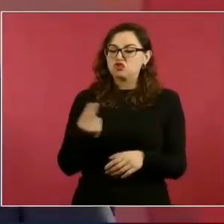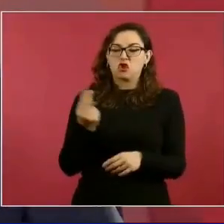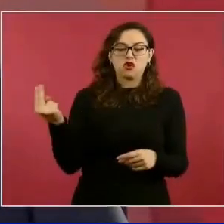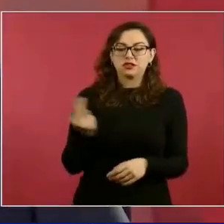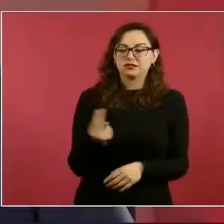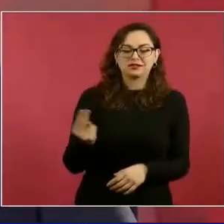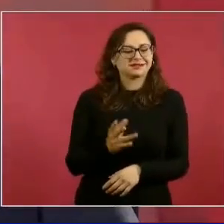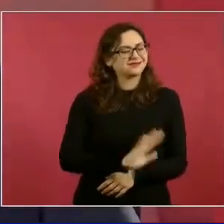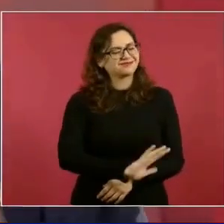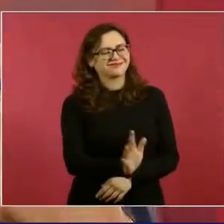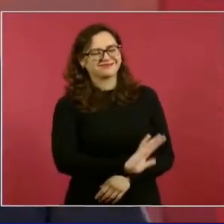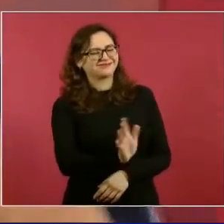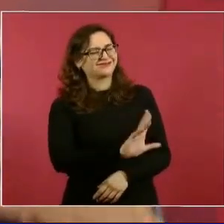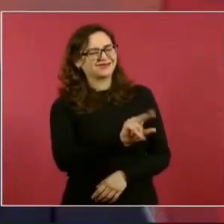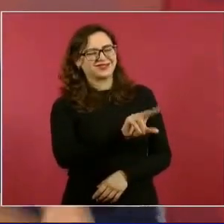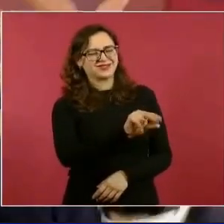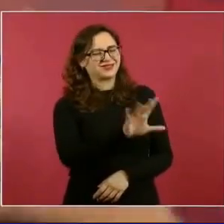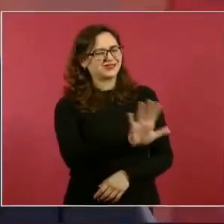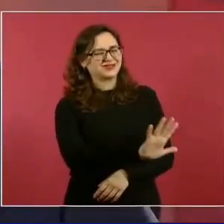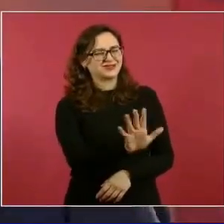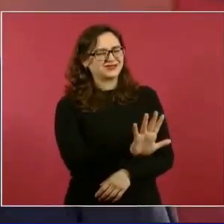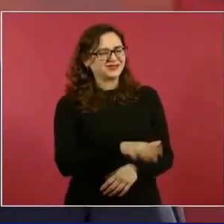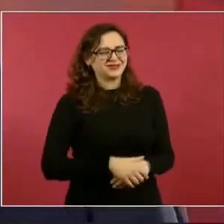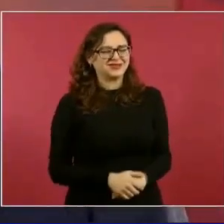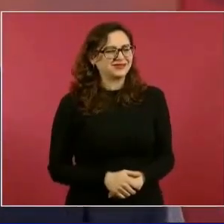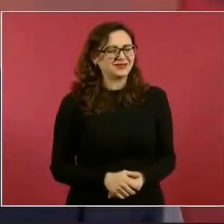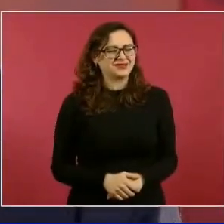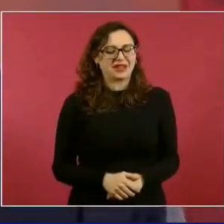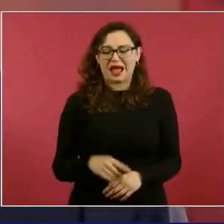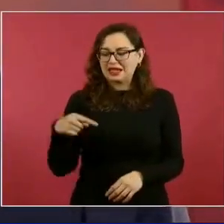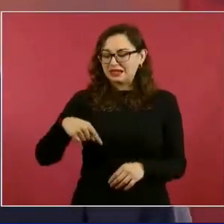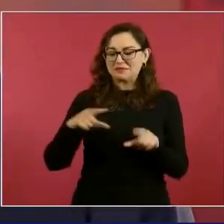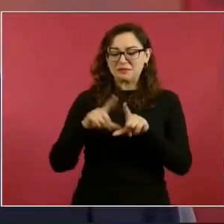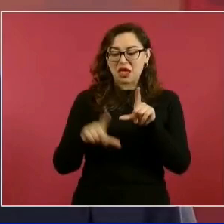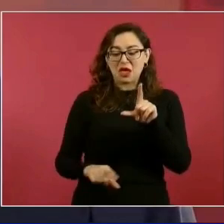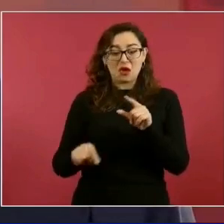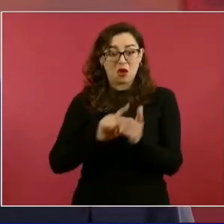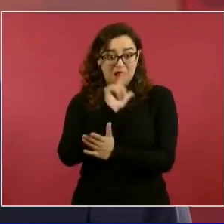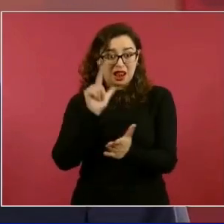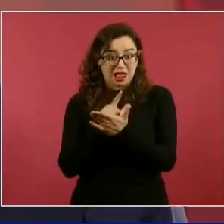en las leyes, no habría problema,